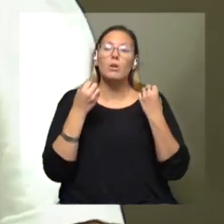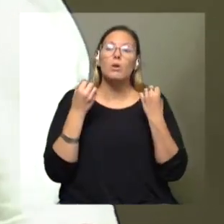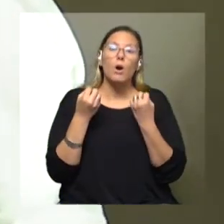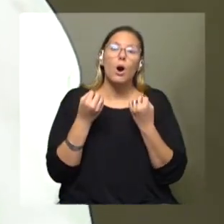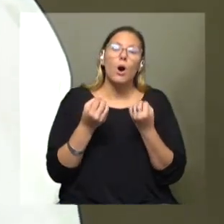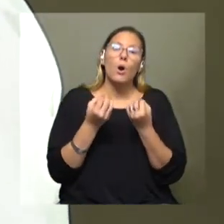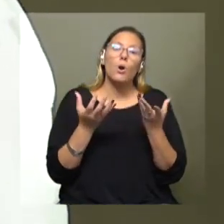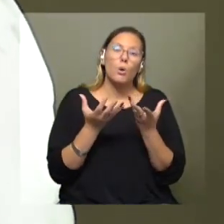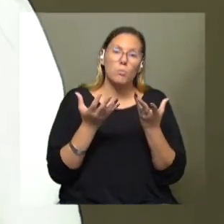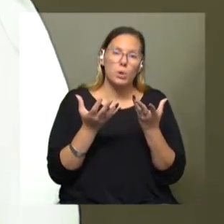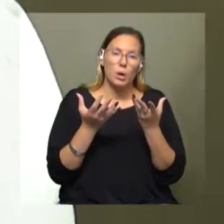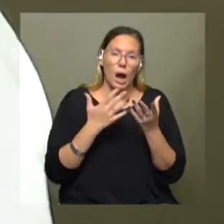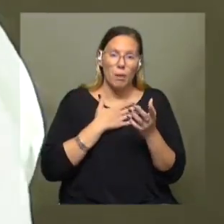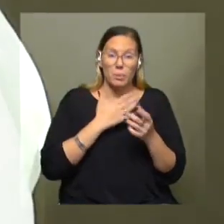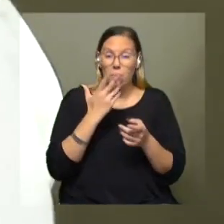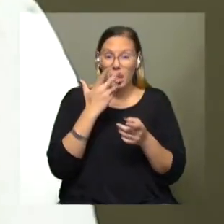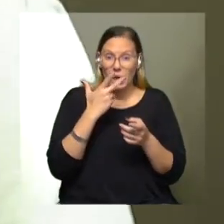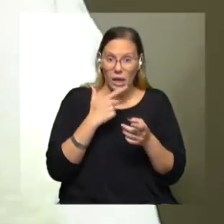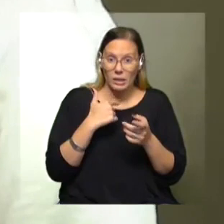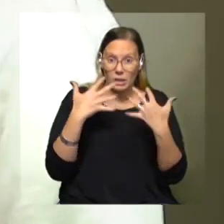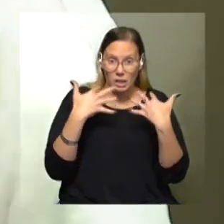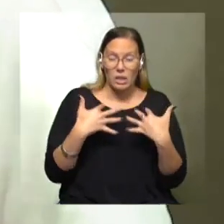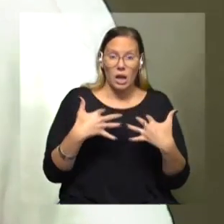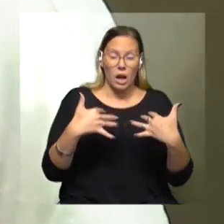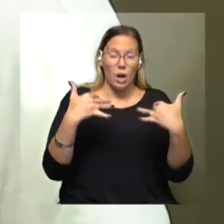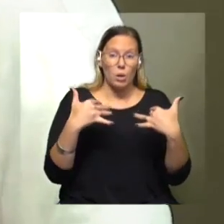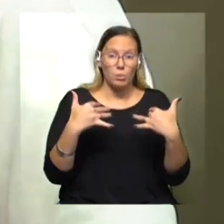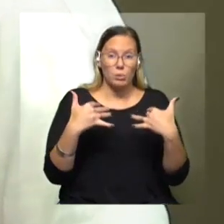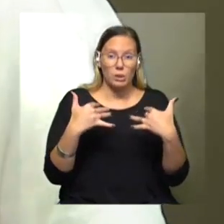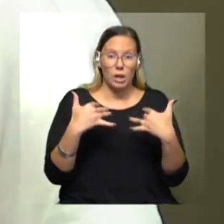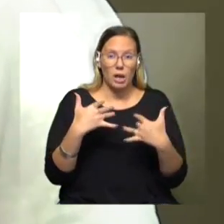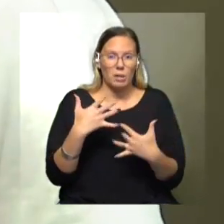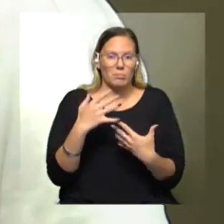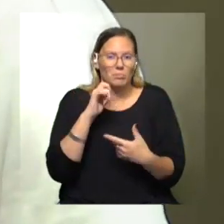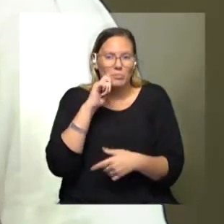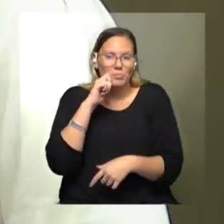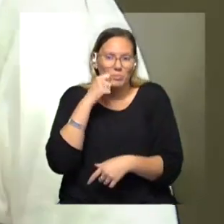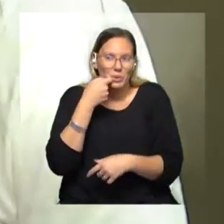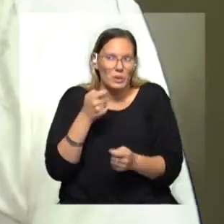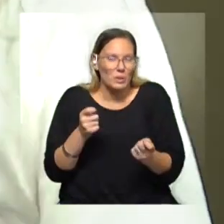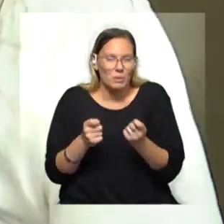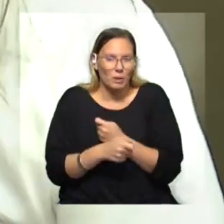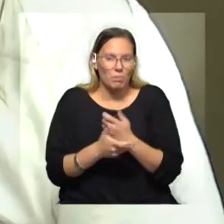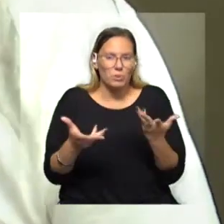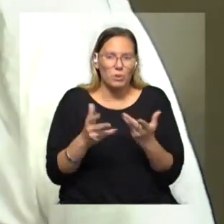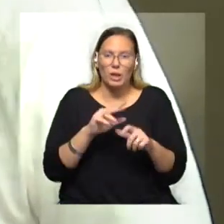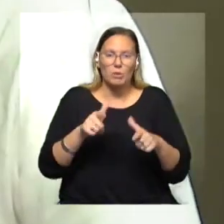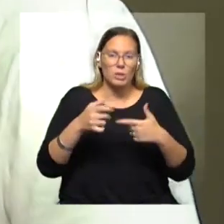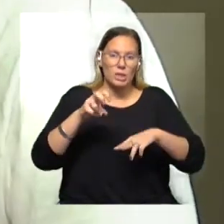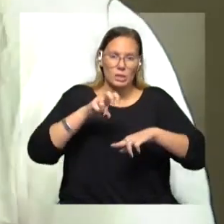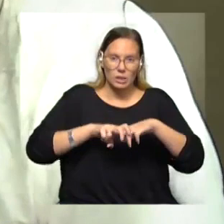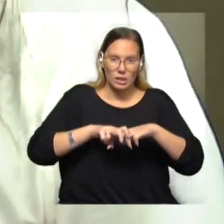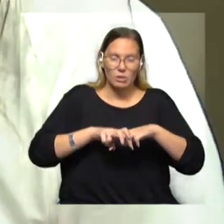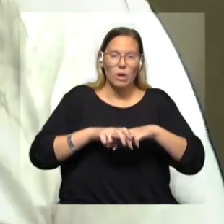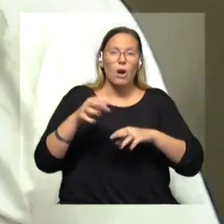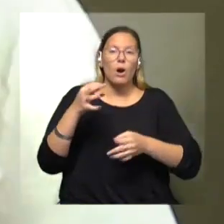parte de la producción? En lo personal me encanta y la obra me parece que tomó un color muy lindo, muy interesante, que no haya butacas, que sea una